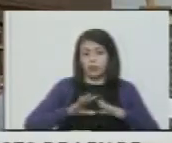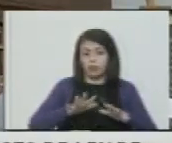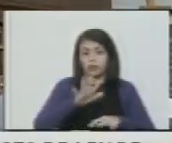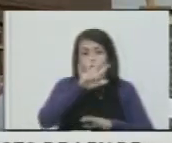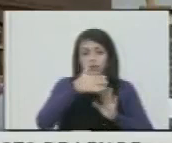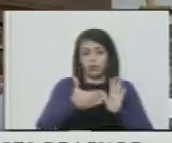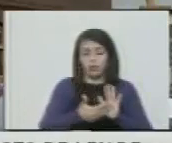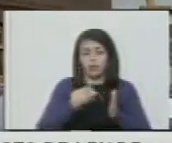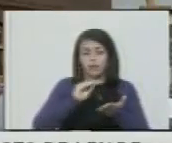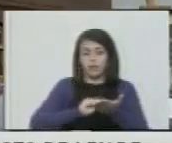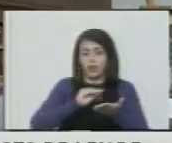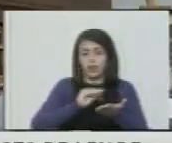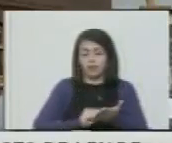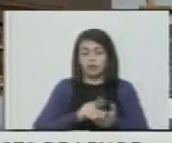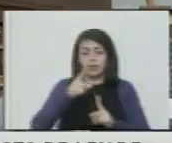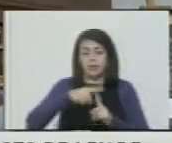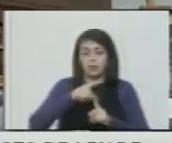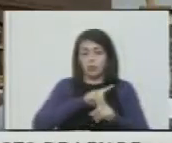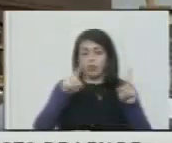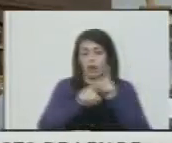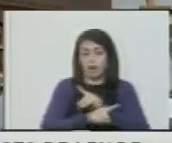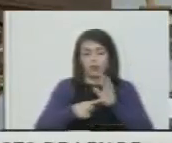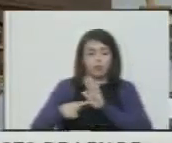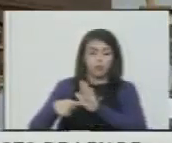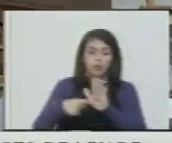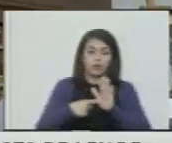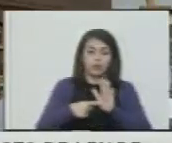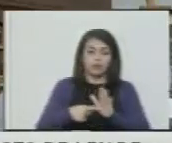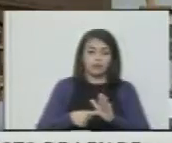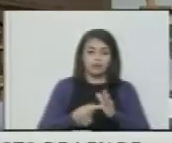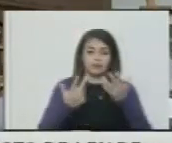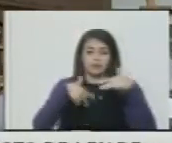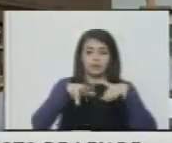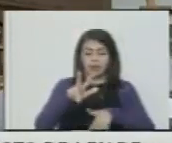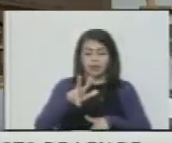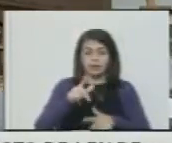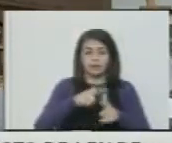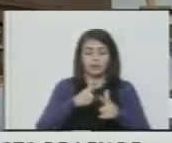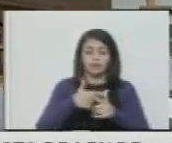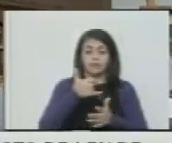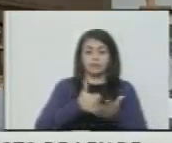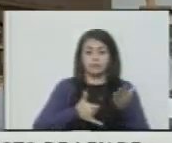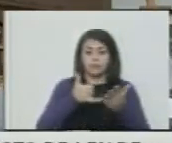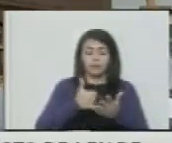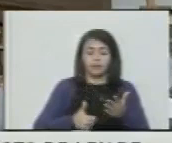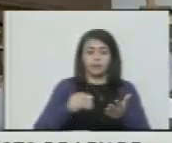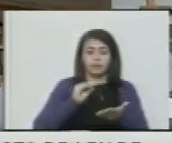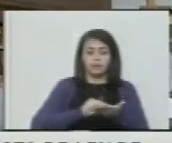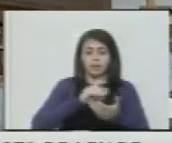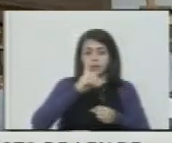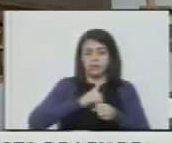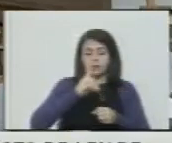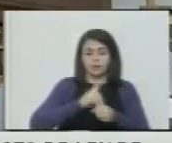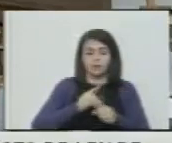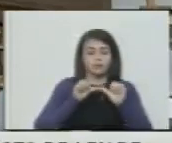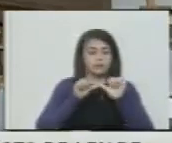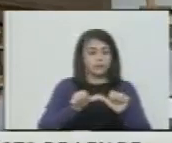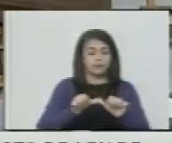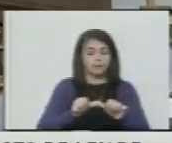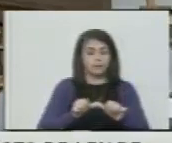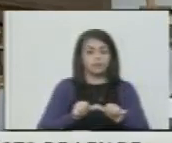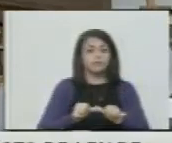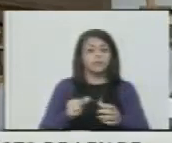extranjera, 5000 veces el tipo de cambio de referencia. 13. Por la inscripción en el registro